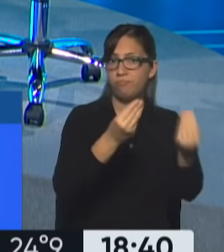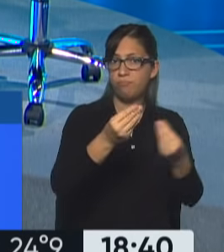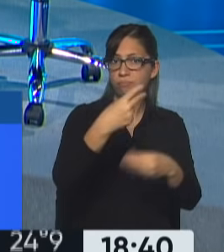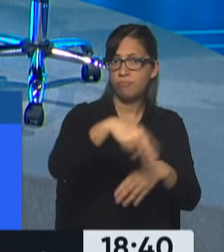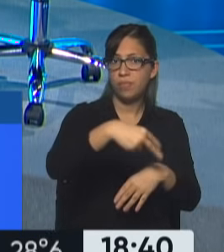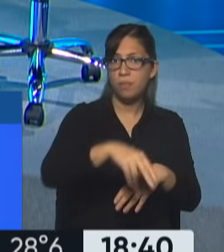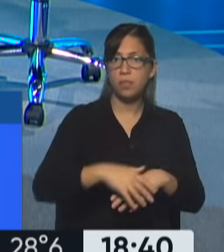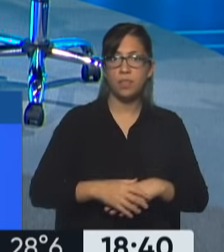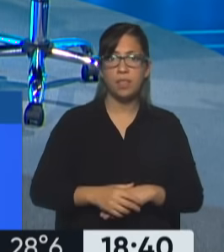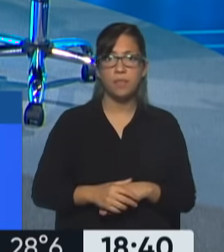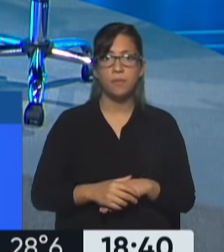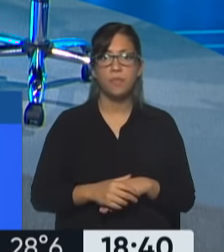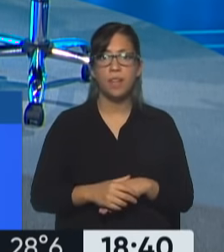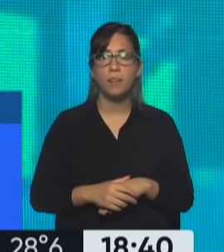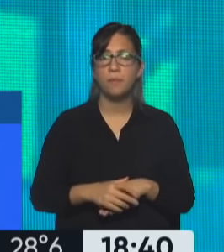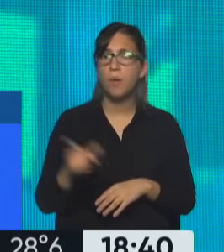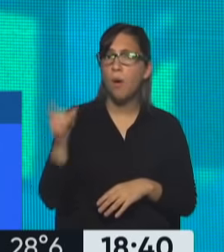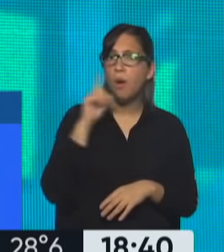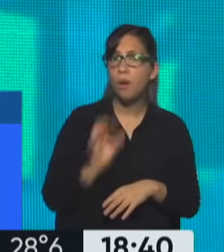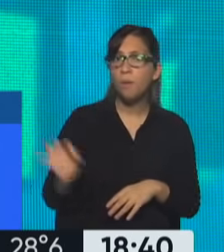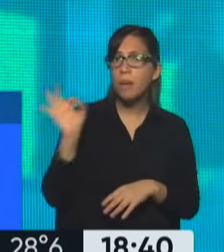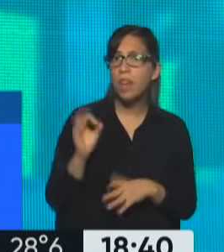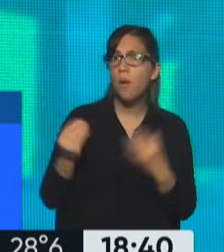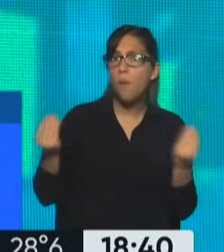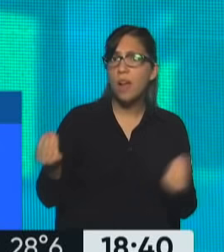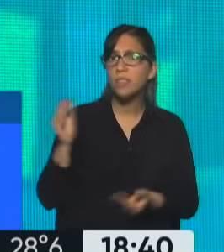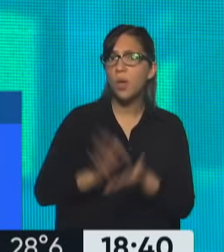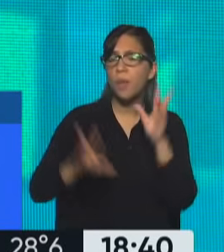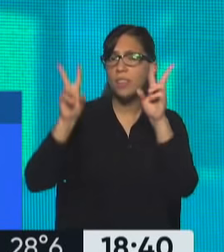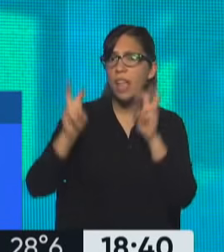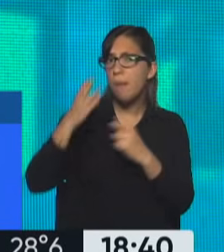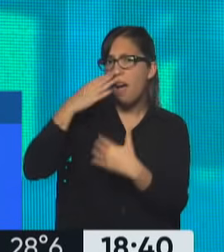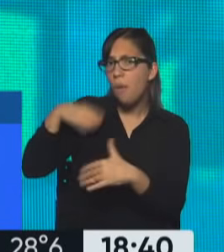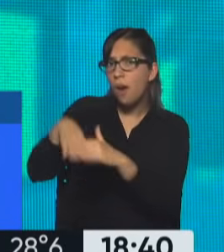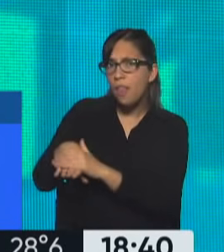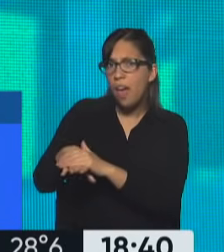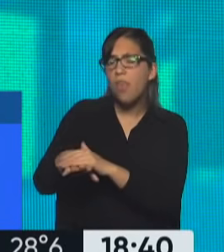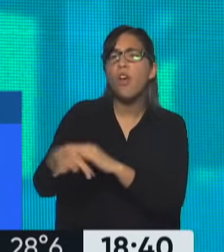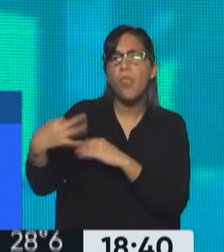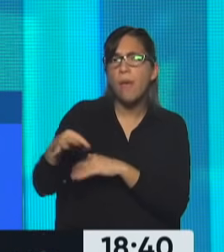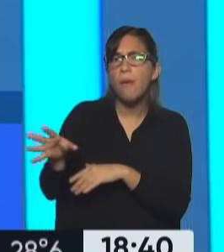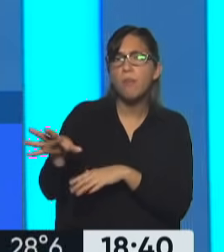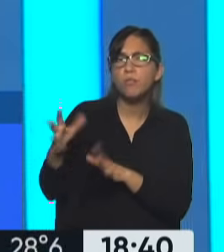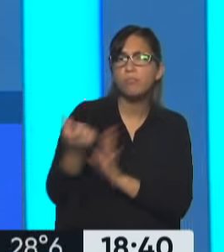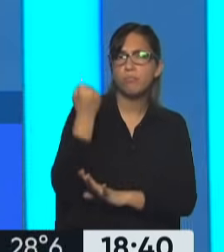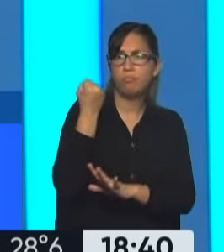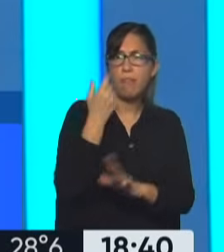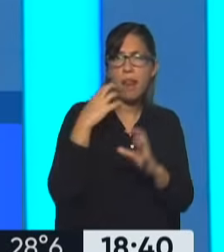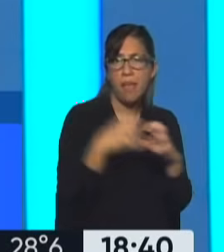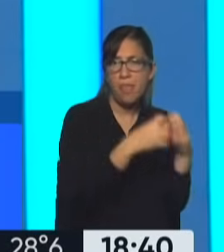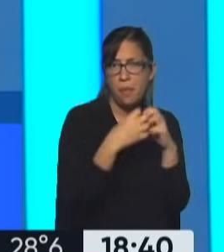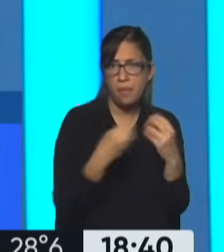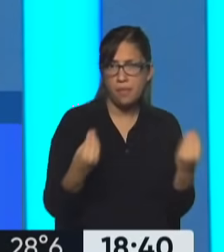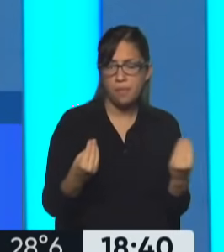hoy justamente los candidatos. ¿Qué te parece a vos que son los temas que quedaron ahí en evidencia y qué hay que discutir efectivamente? Bueno, un poco lo que había